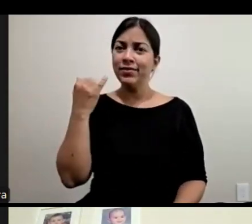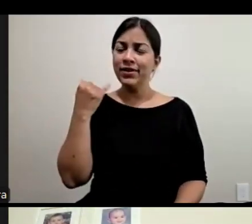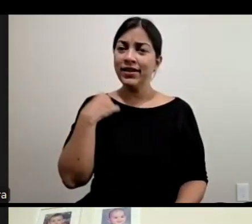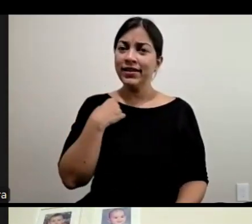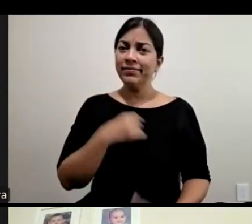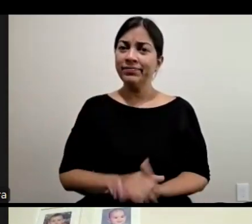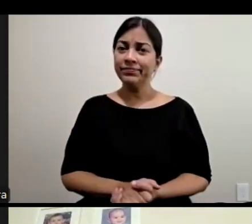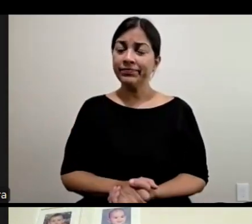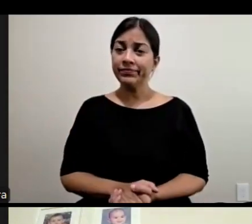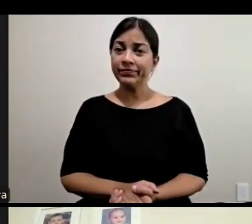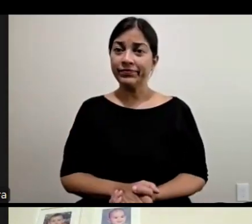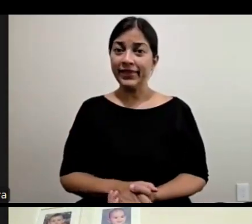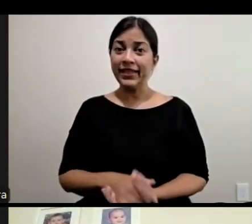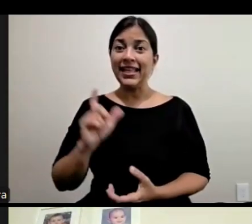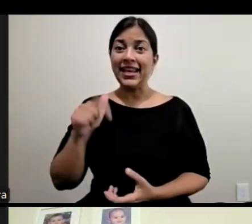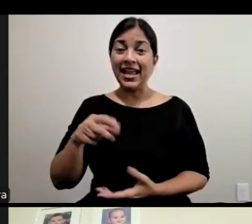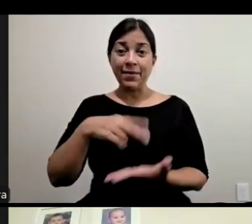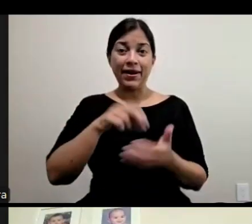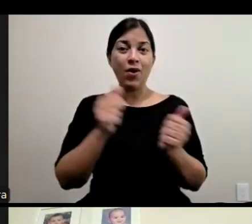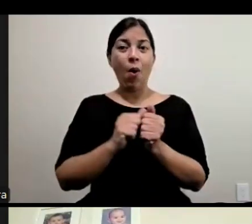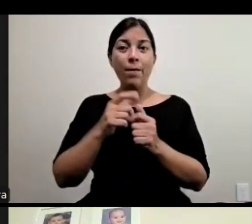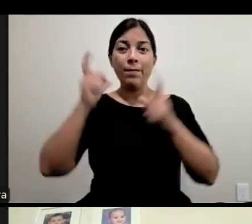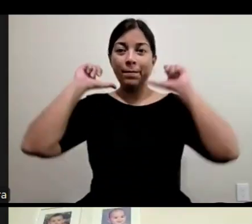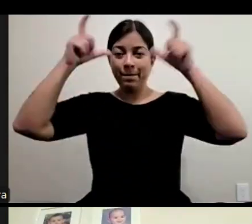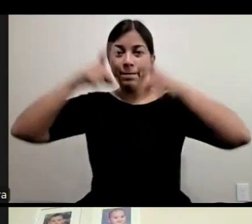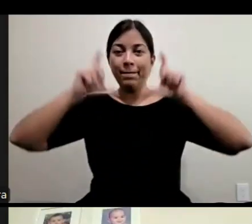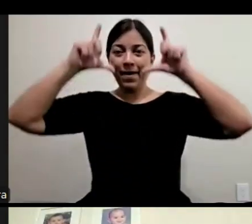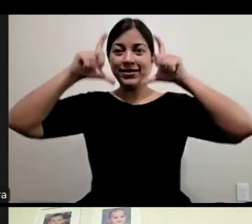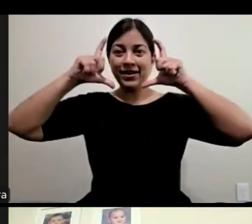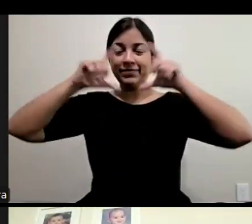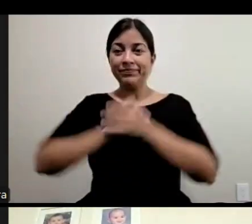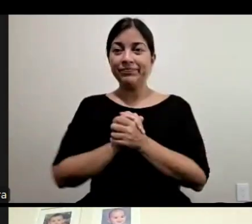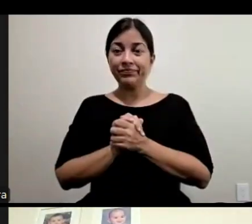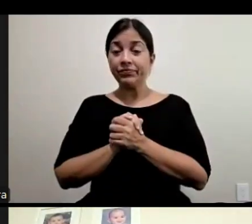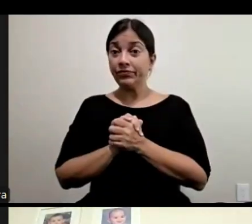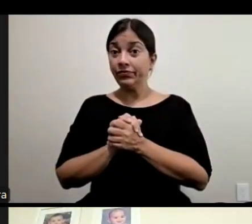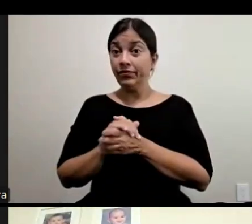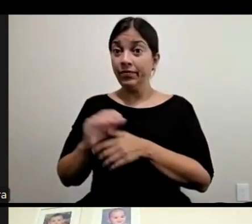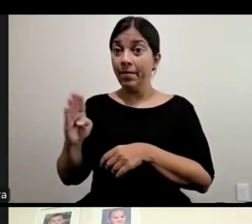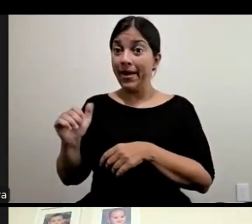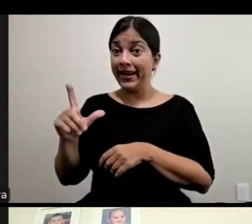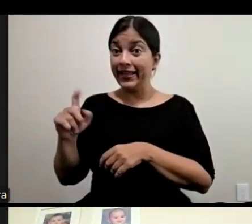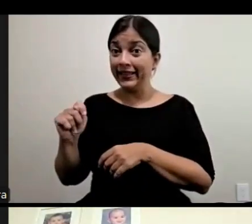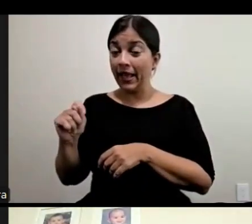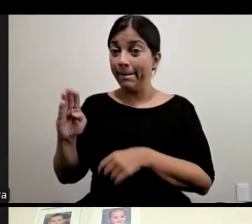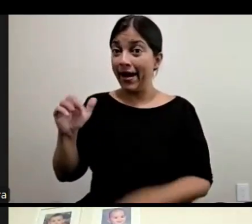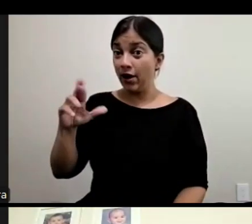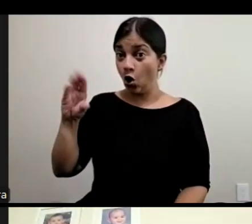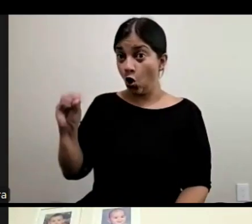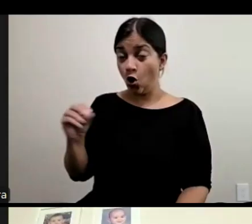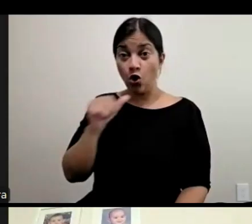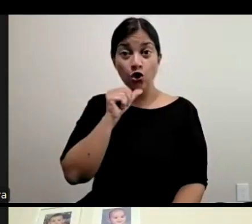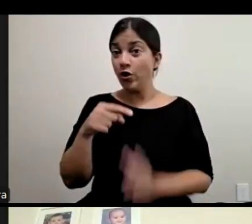que bailaran con máscara. Okay. O sea, en el ballet barroco, la danza barroca, no enseñaban el